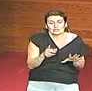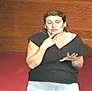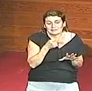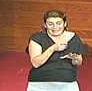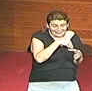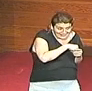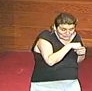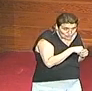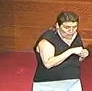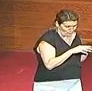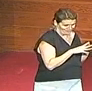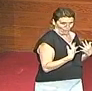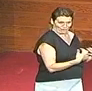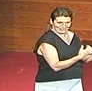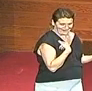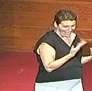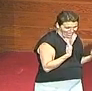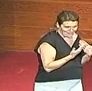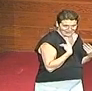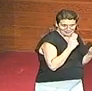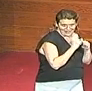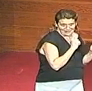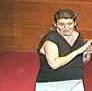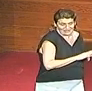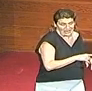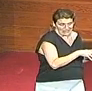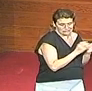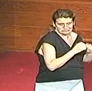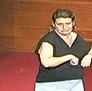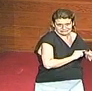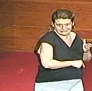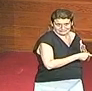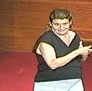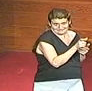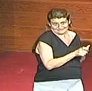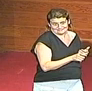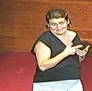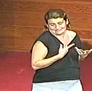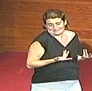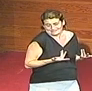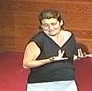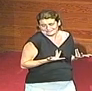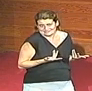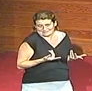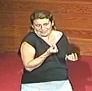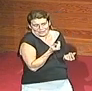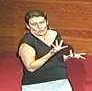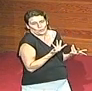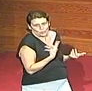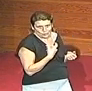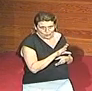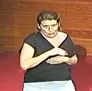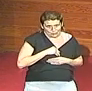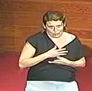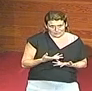no existen convenios, sino que se pelean de tú a tú los reporteros, las reporteras en los despachos para negociar. Y claro, como bien